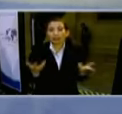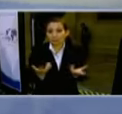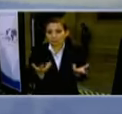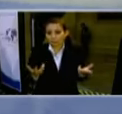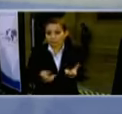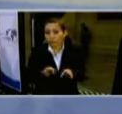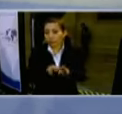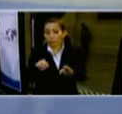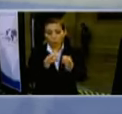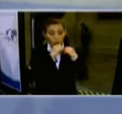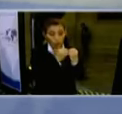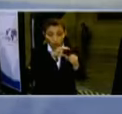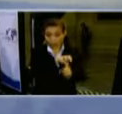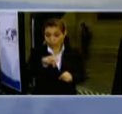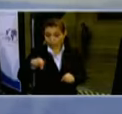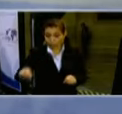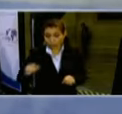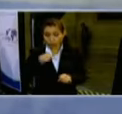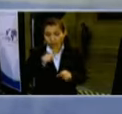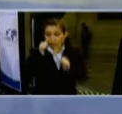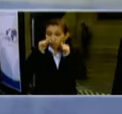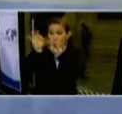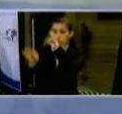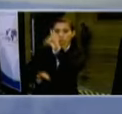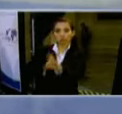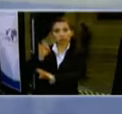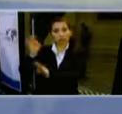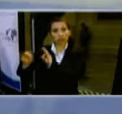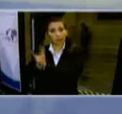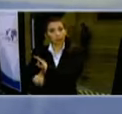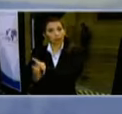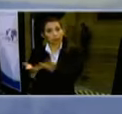que estas organizaciones están atendiendo un problema